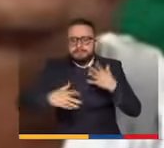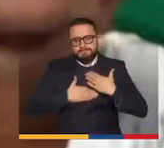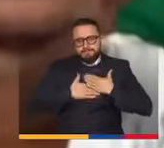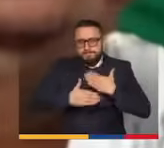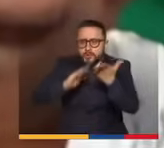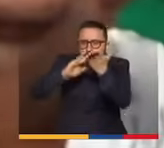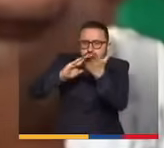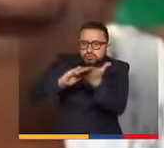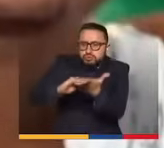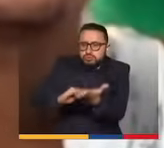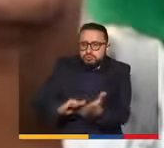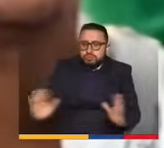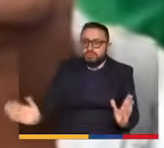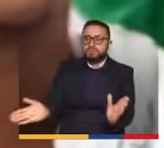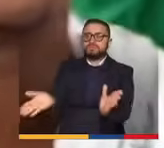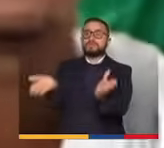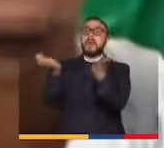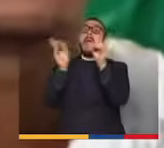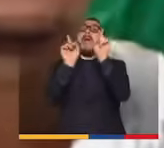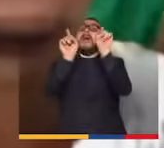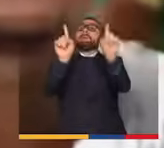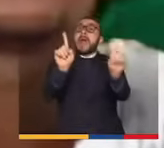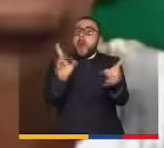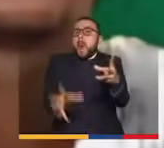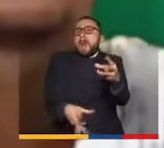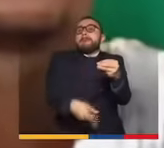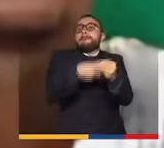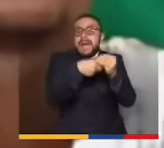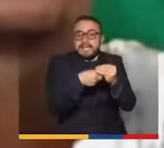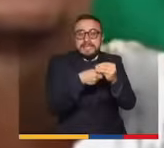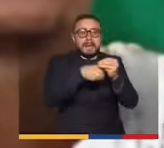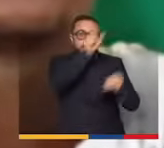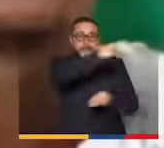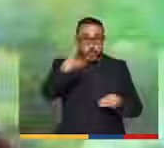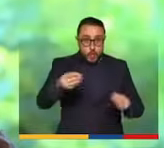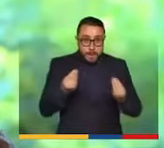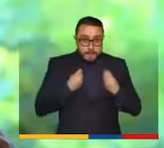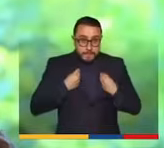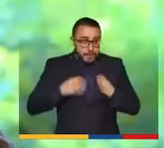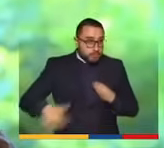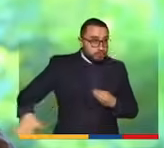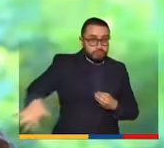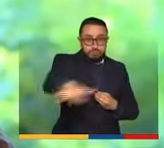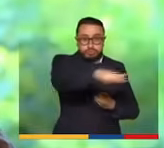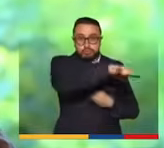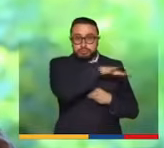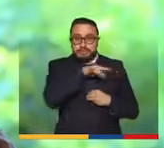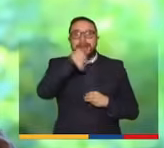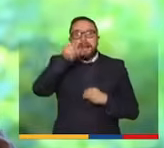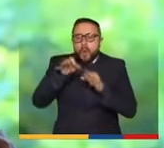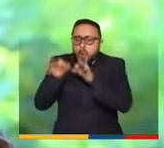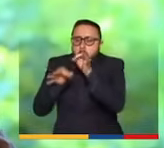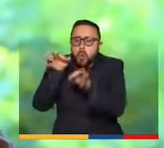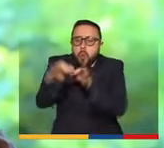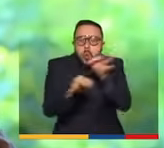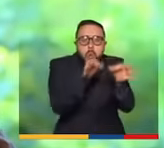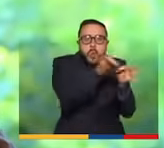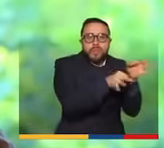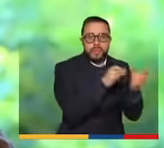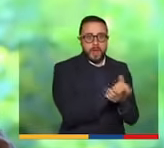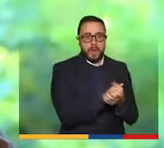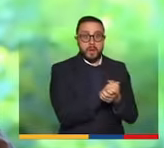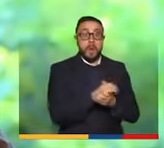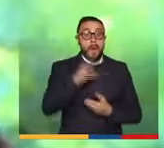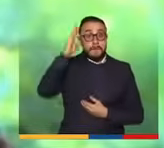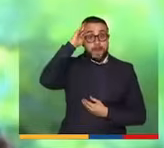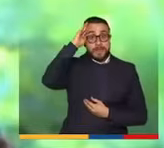eso implica también que cuida la población que está en el sur de Bolívar. La policía tiene un